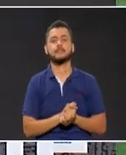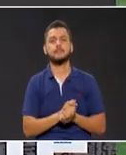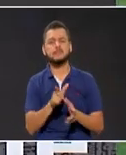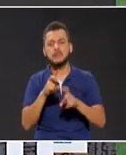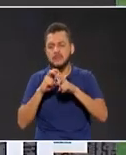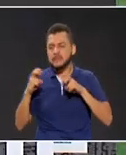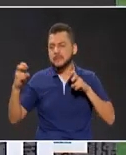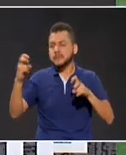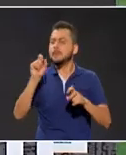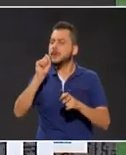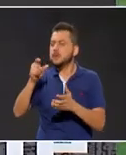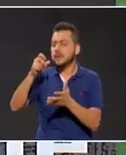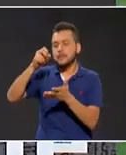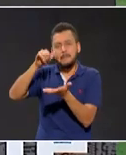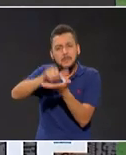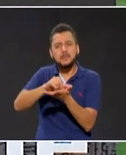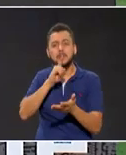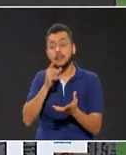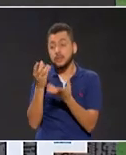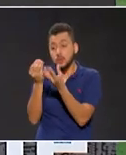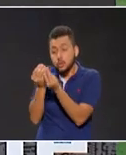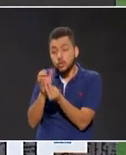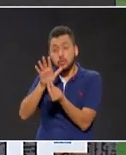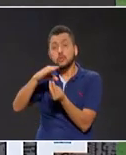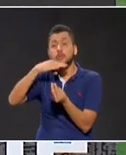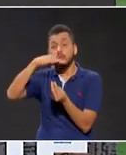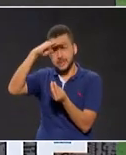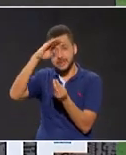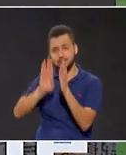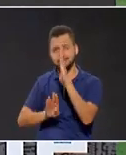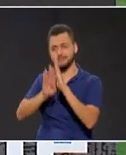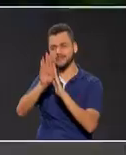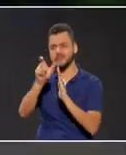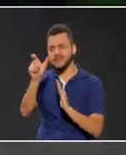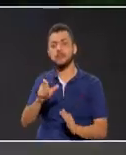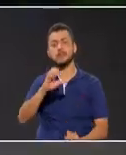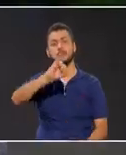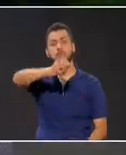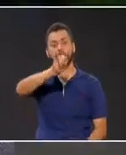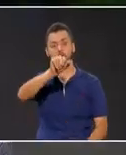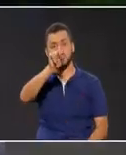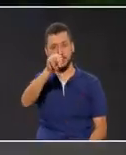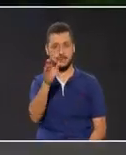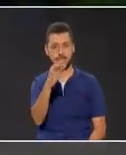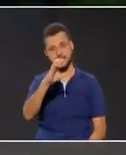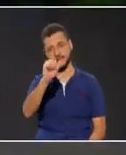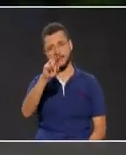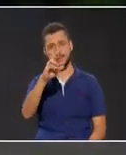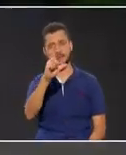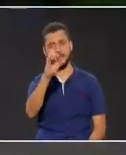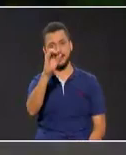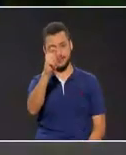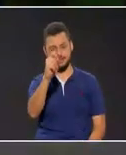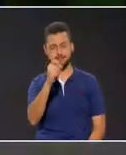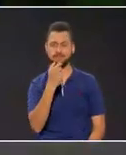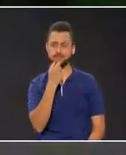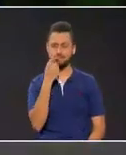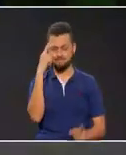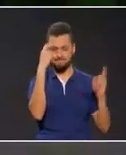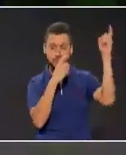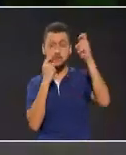la misma pregunta el candidato por el Movimiento Medellín Avanza, Juan Carlos Vélez. Bueno, la Secretaría de la Mujer